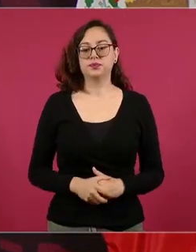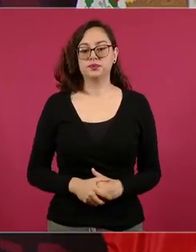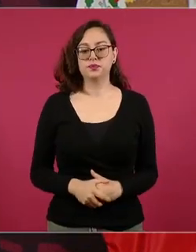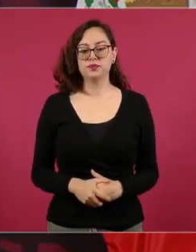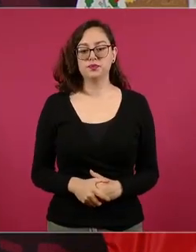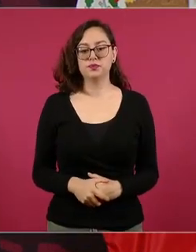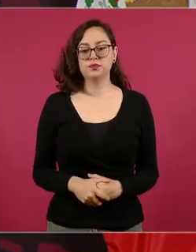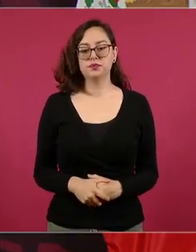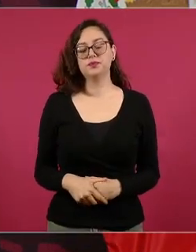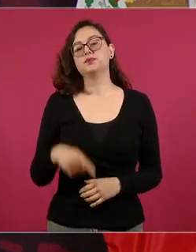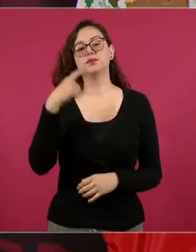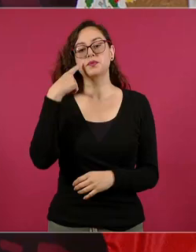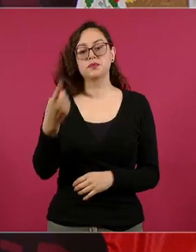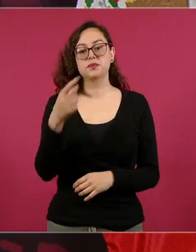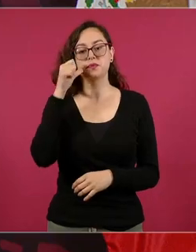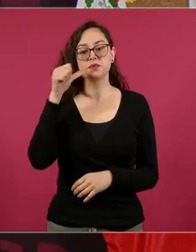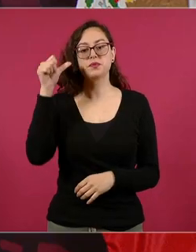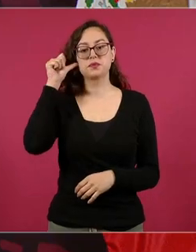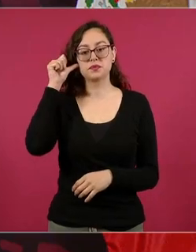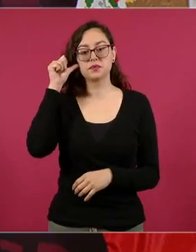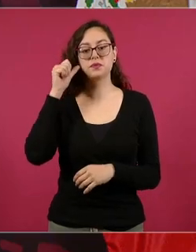Fíjense ayer,